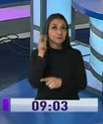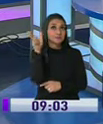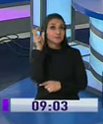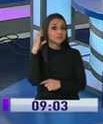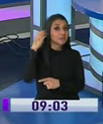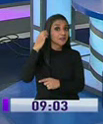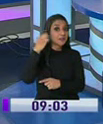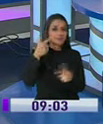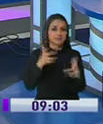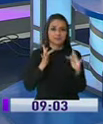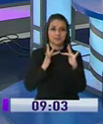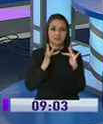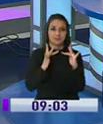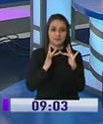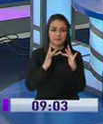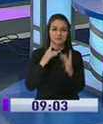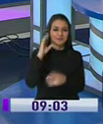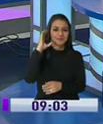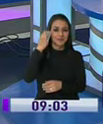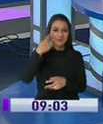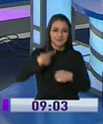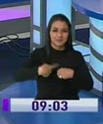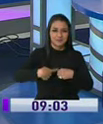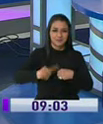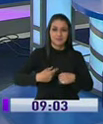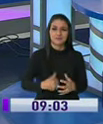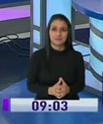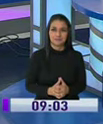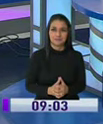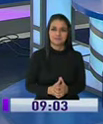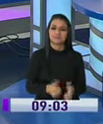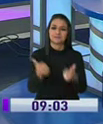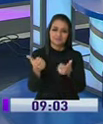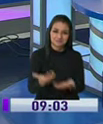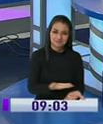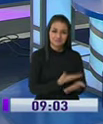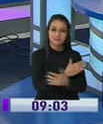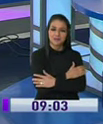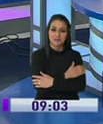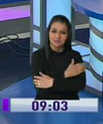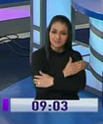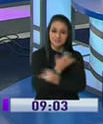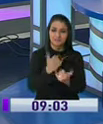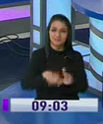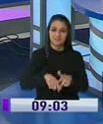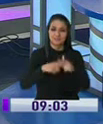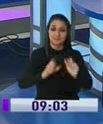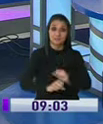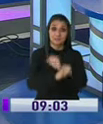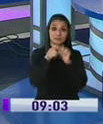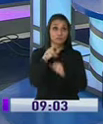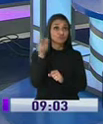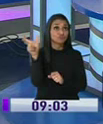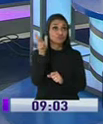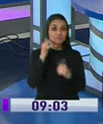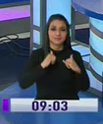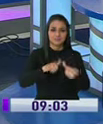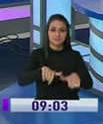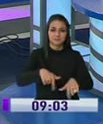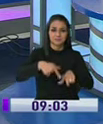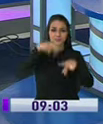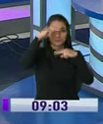que están enlazados a través de Radio Quito. Así es, a ellos les damos un caluroso abrazo a esta hora de la mañana para que continúen en señal de aquí del